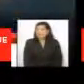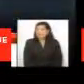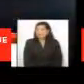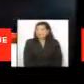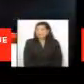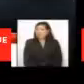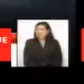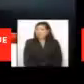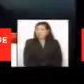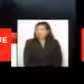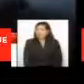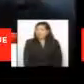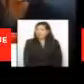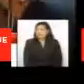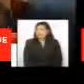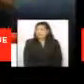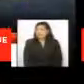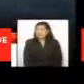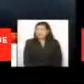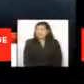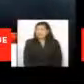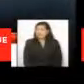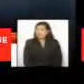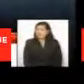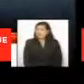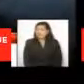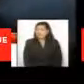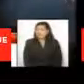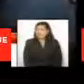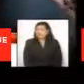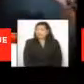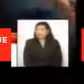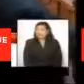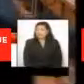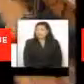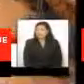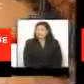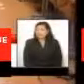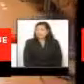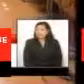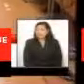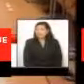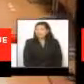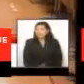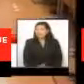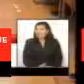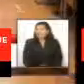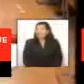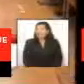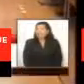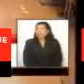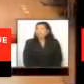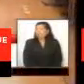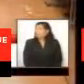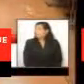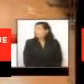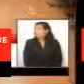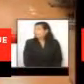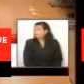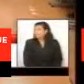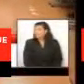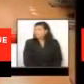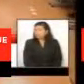debate. Recordemos que la fiscal de la Nación, Zoraida Ábalos, ha entregado nueva